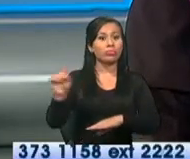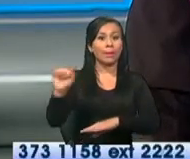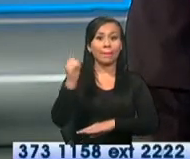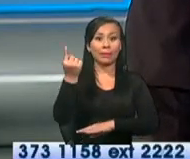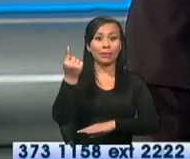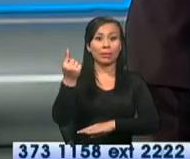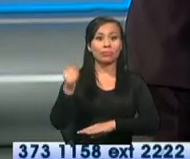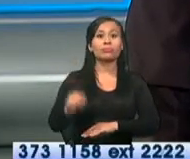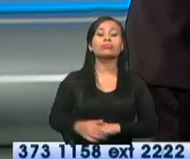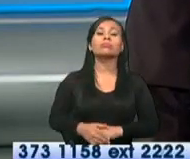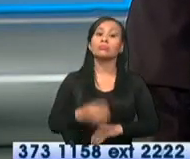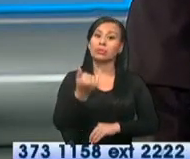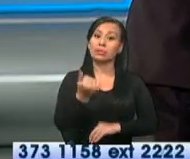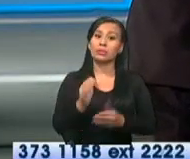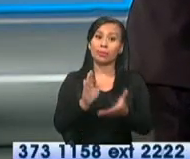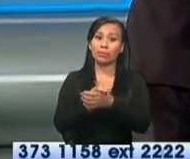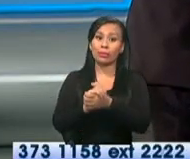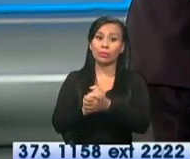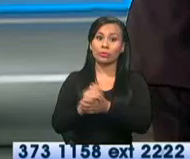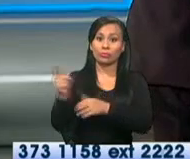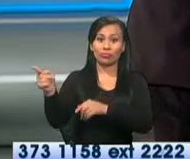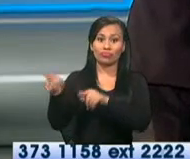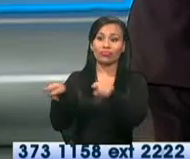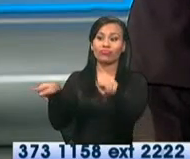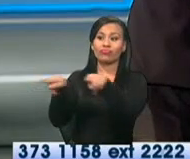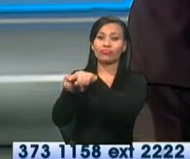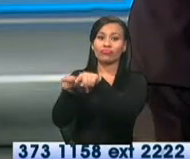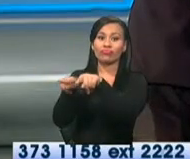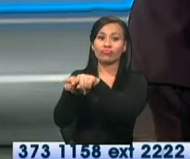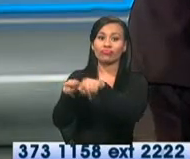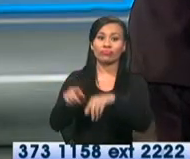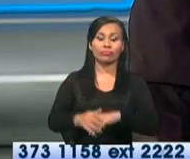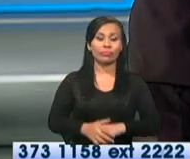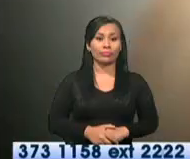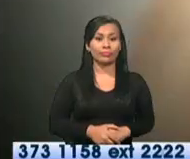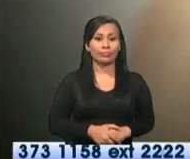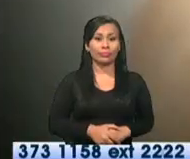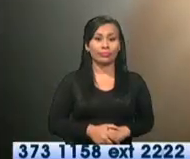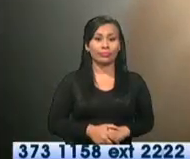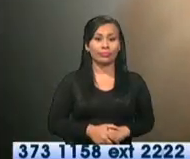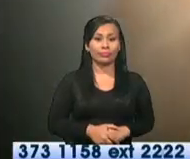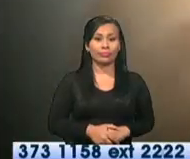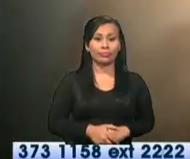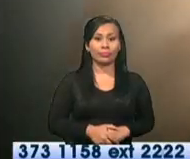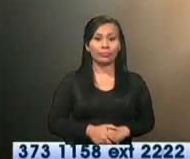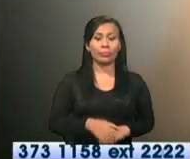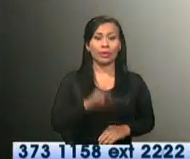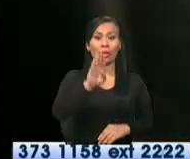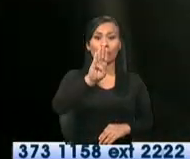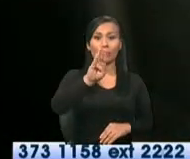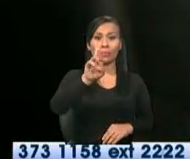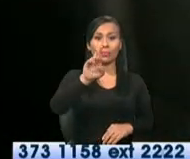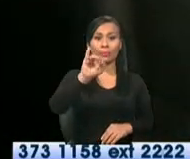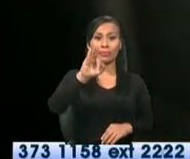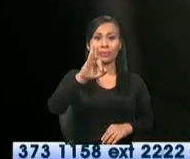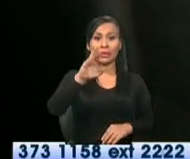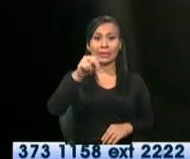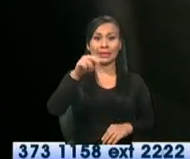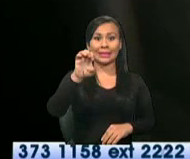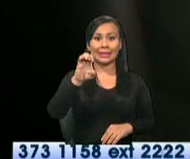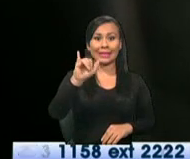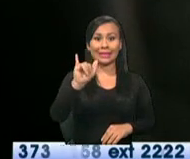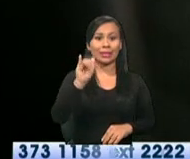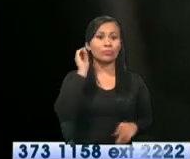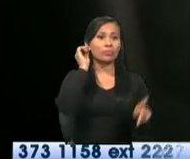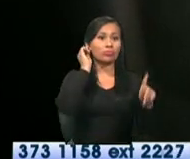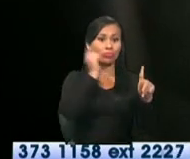agresión, mientras que su esposo como cómplice. Britney, de 20 años, acusa a